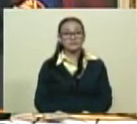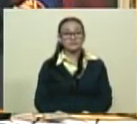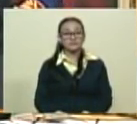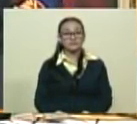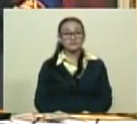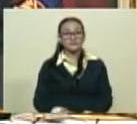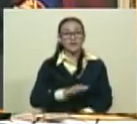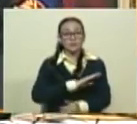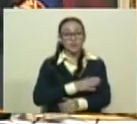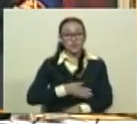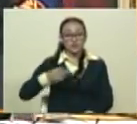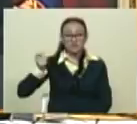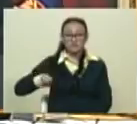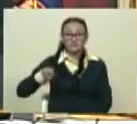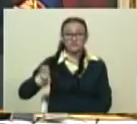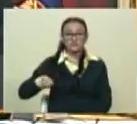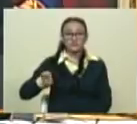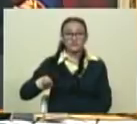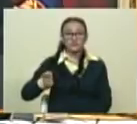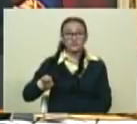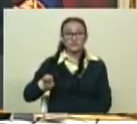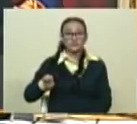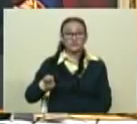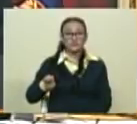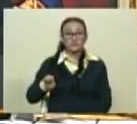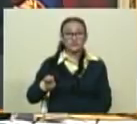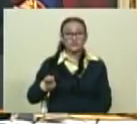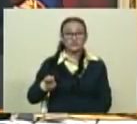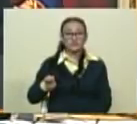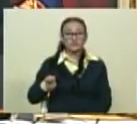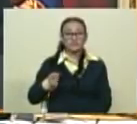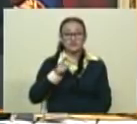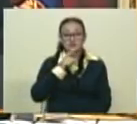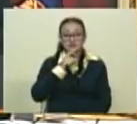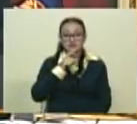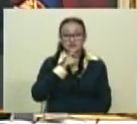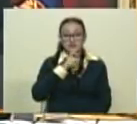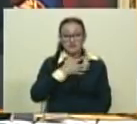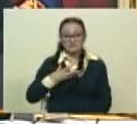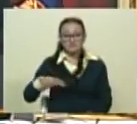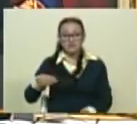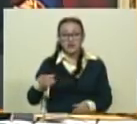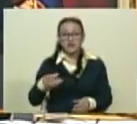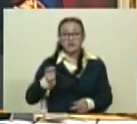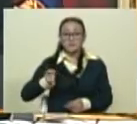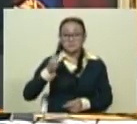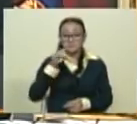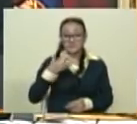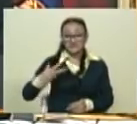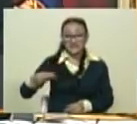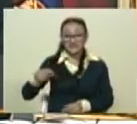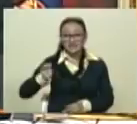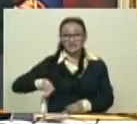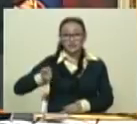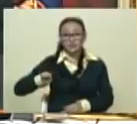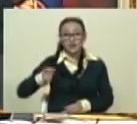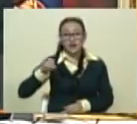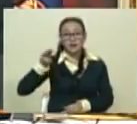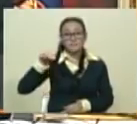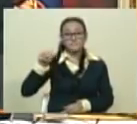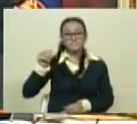El Poder Judicial, presidido por el magistrado presidente del Tribunal Supremo de Justicia, Michael